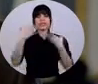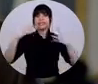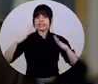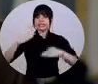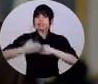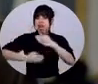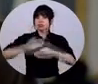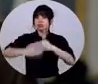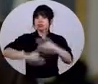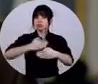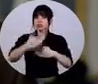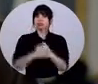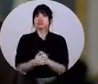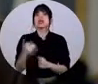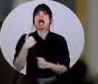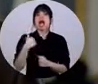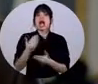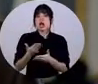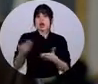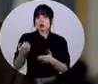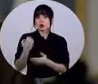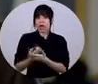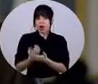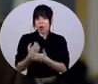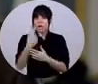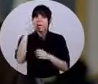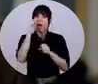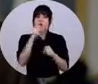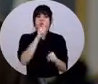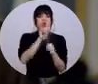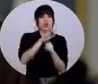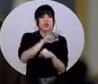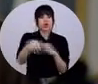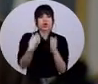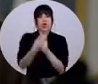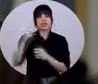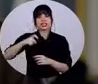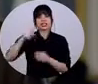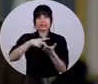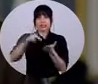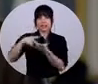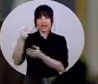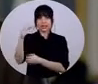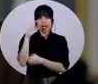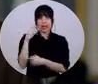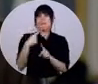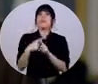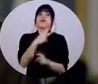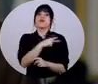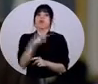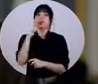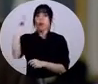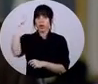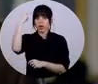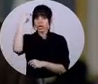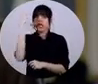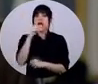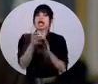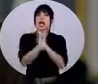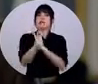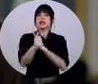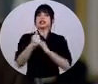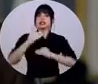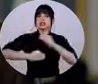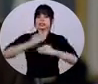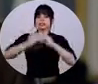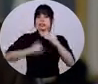técnicos de Educación Hacienda, respaldados por el Consejo de Gobierno, trabajan a tiempo completo en la formulación e implementación